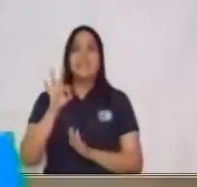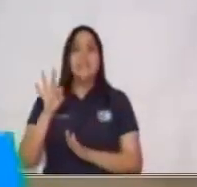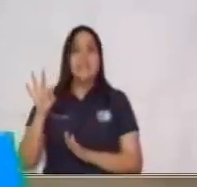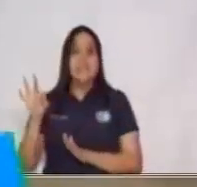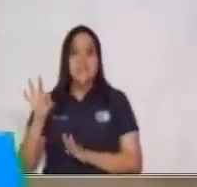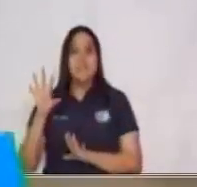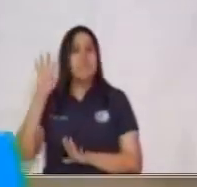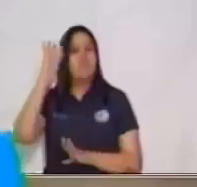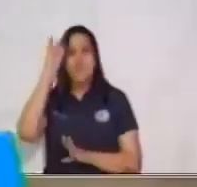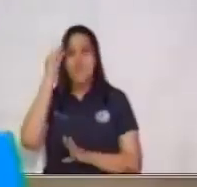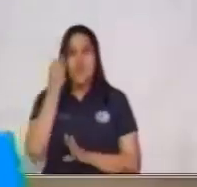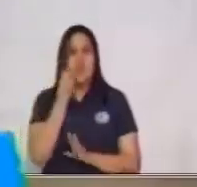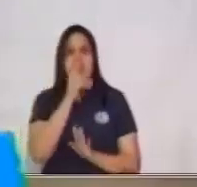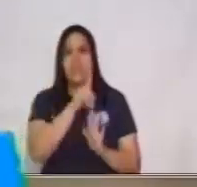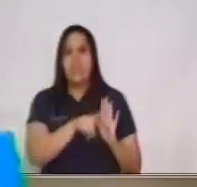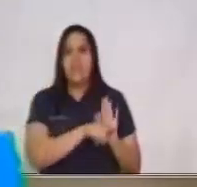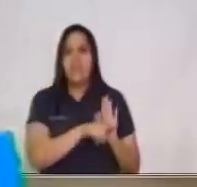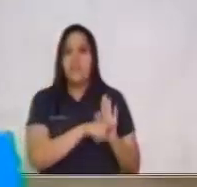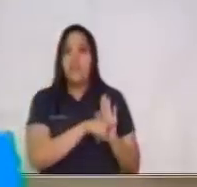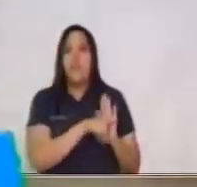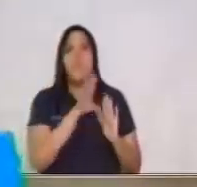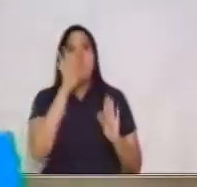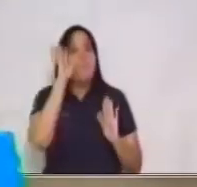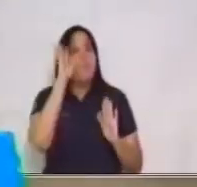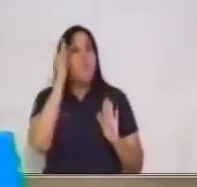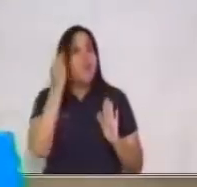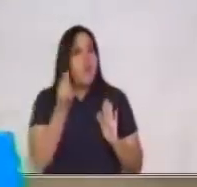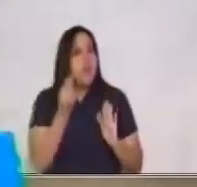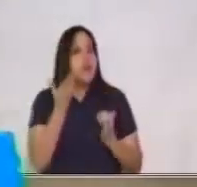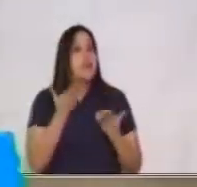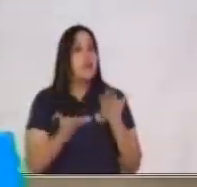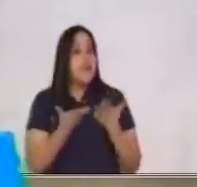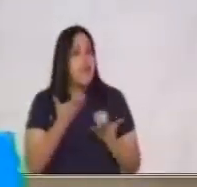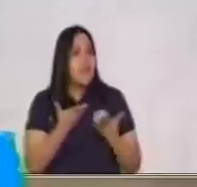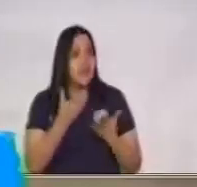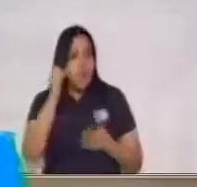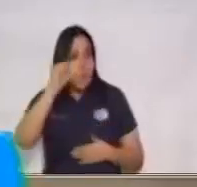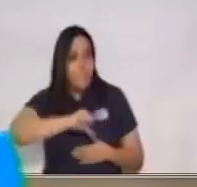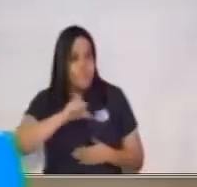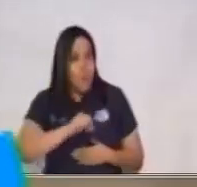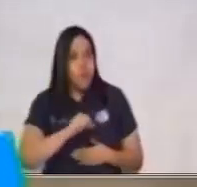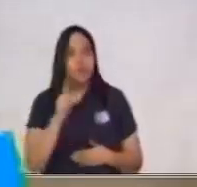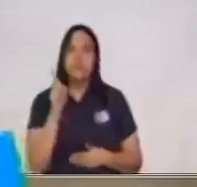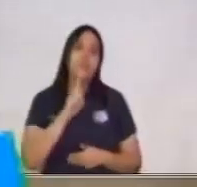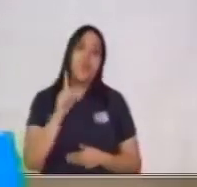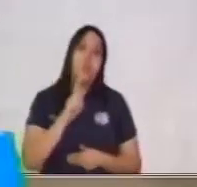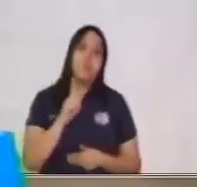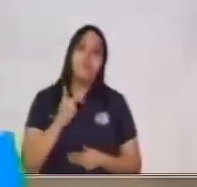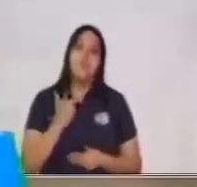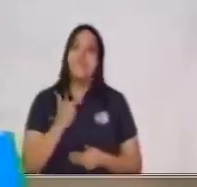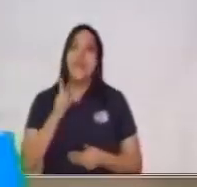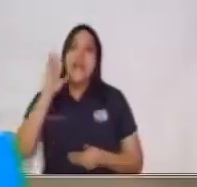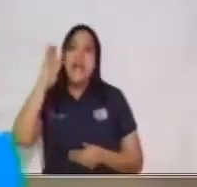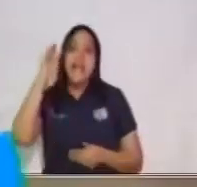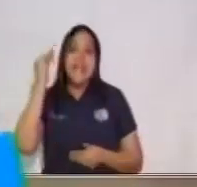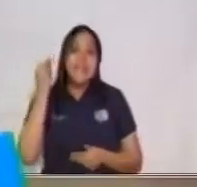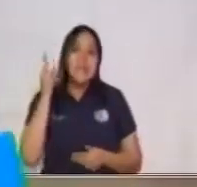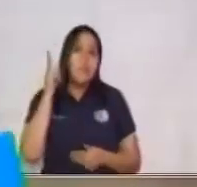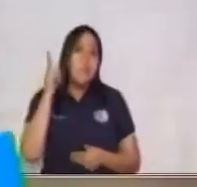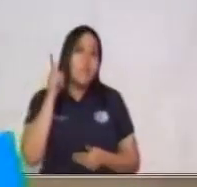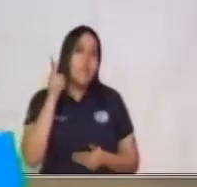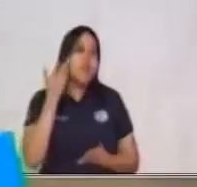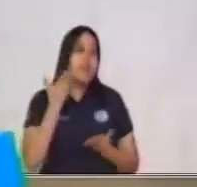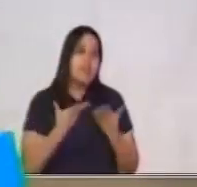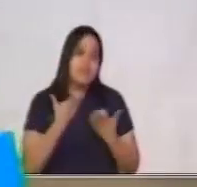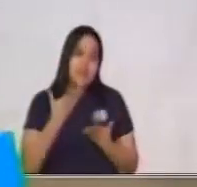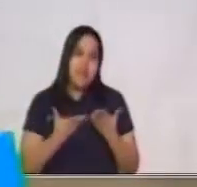negativo? Eso es porque seguramente, no es que esté malo tu resultado, esto es porque